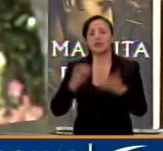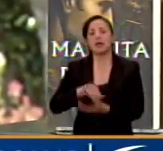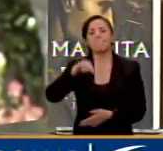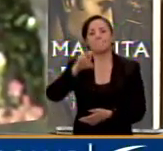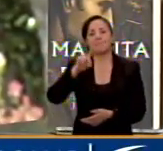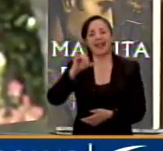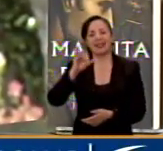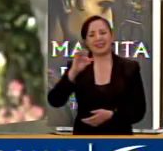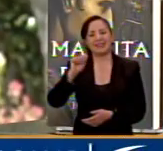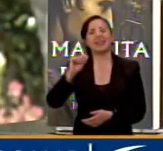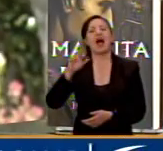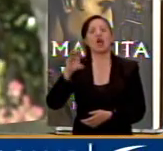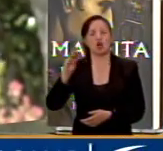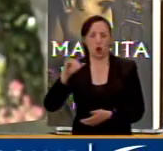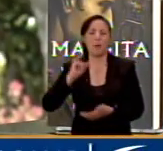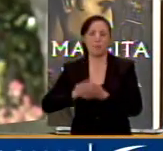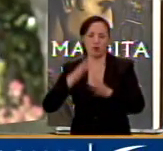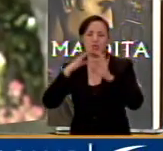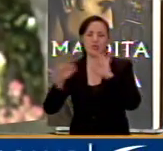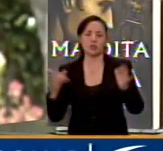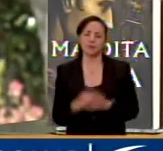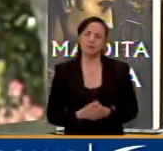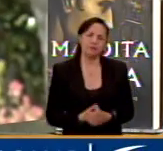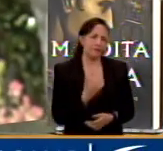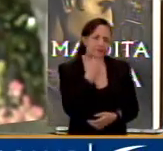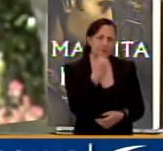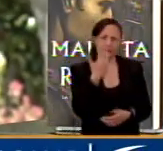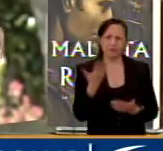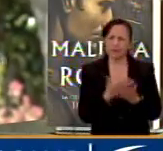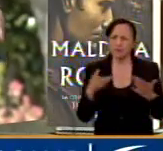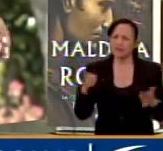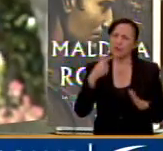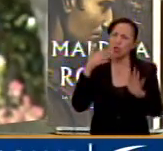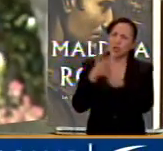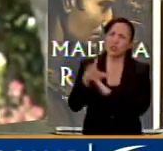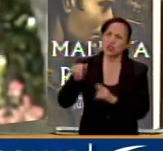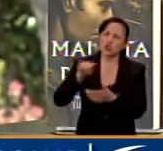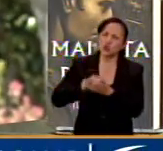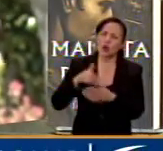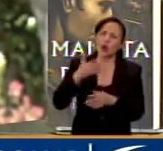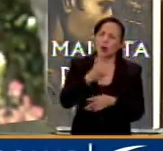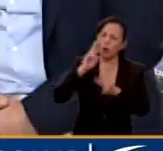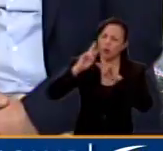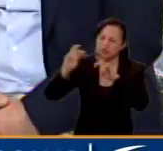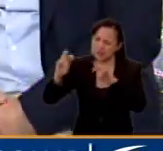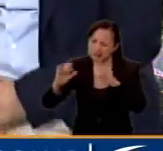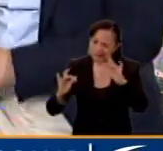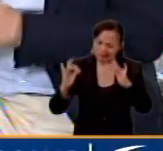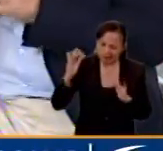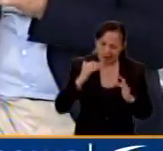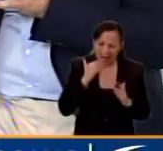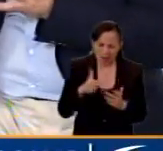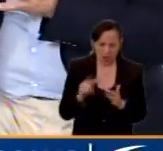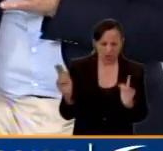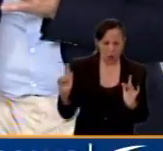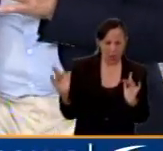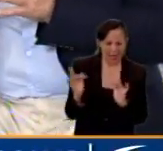característica de Julio César en el que no haya coherencia total en toda esa investigación que ha hecho? Por supuesto,